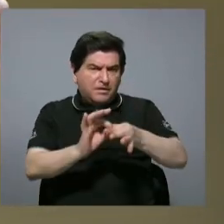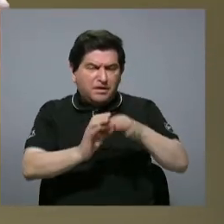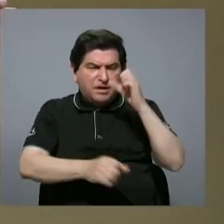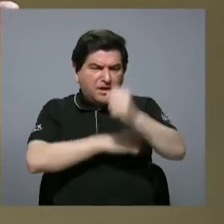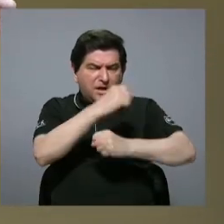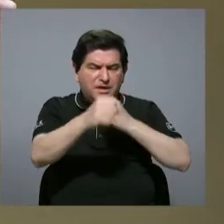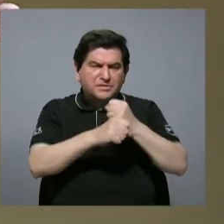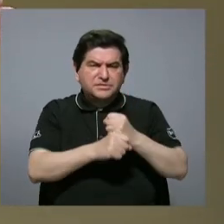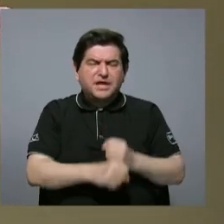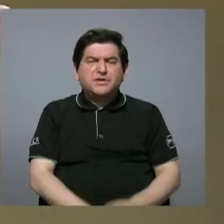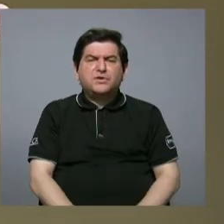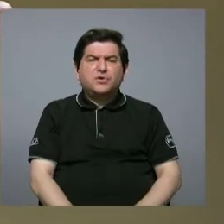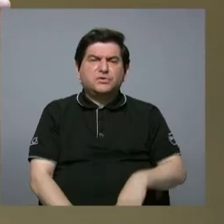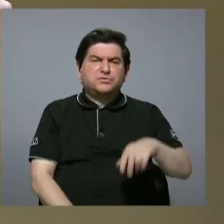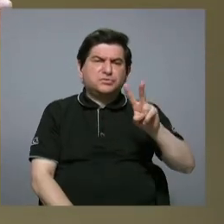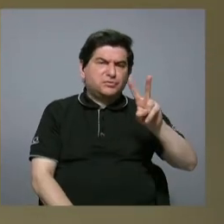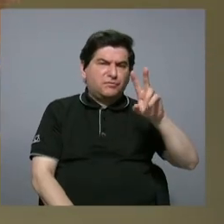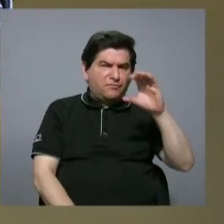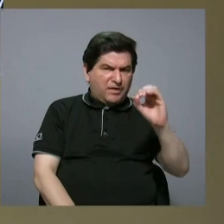años 20,